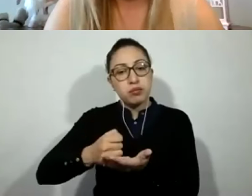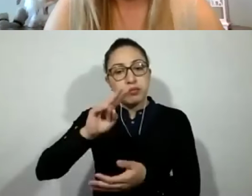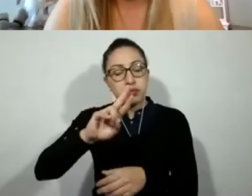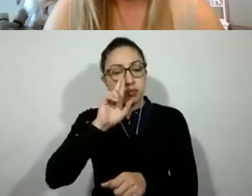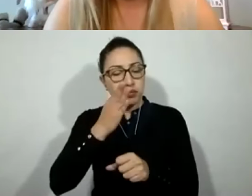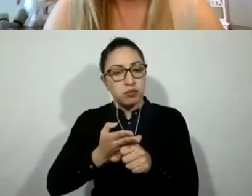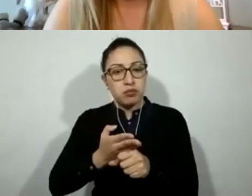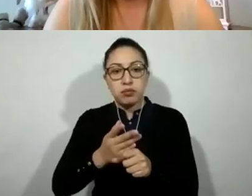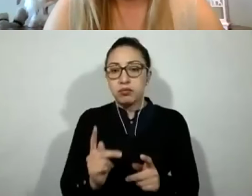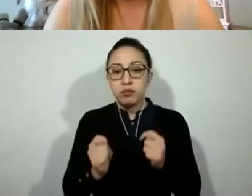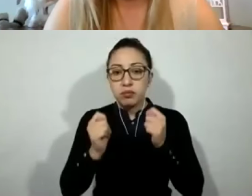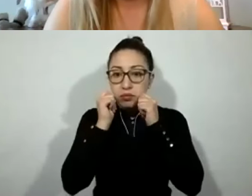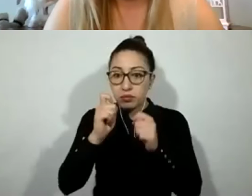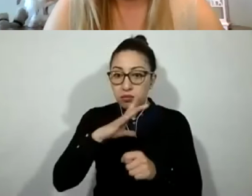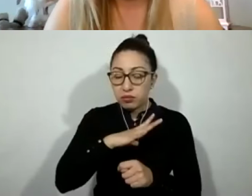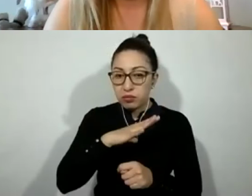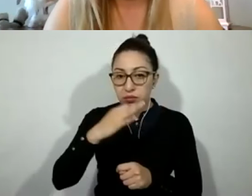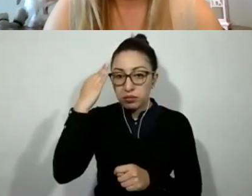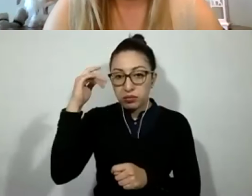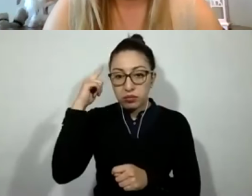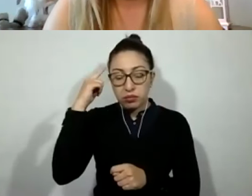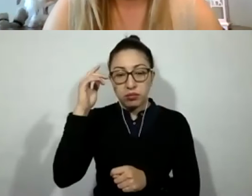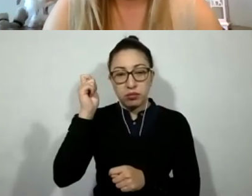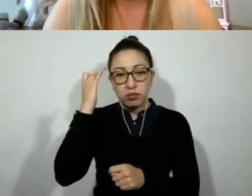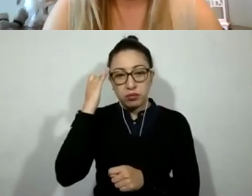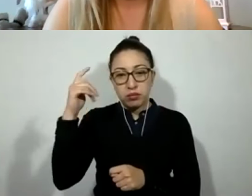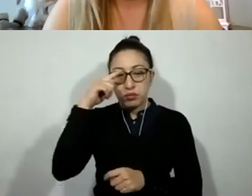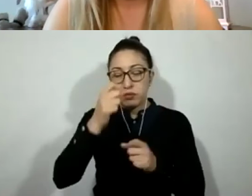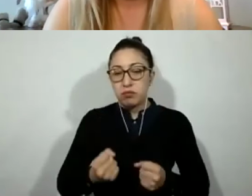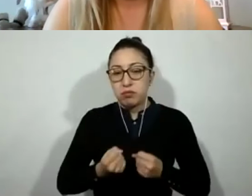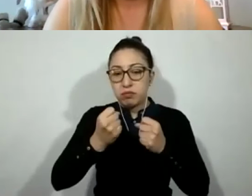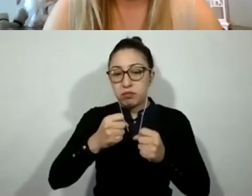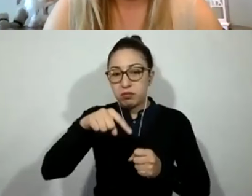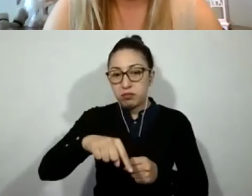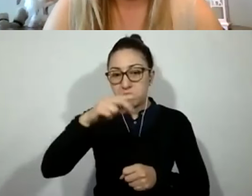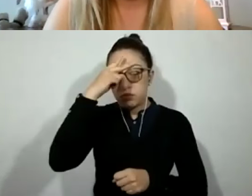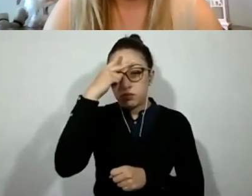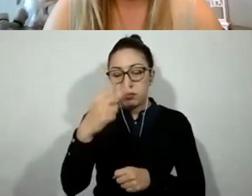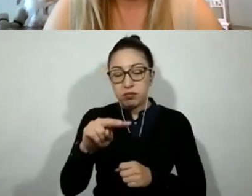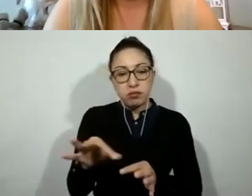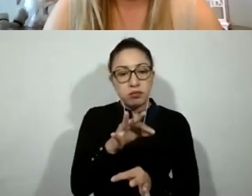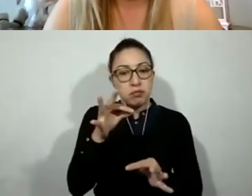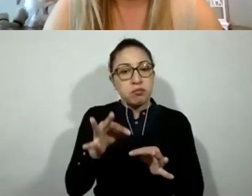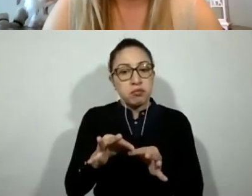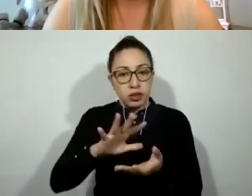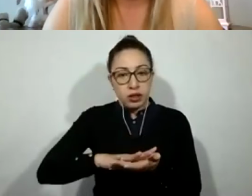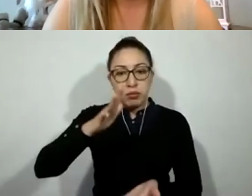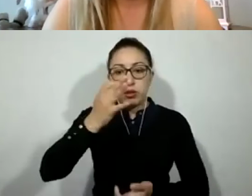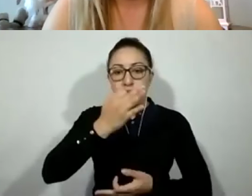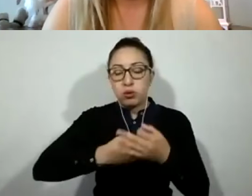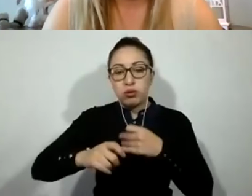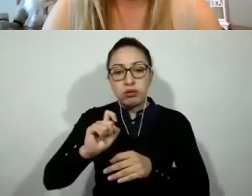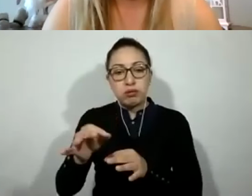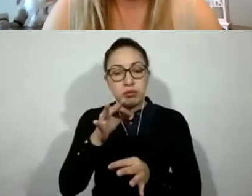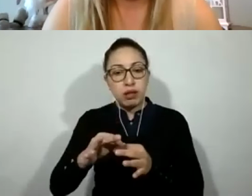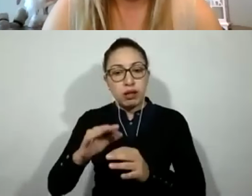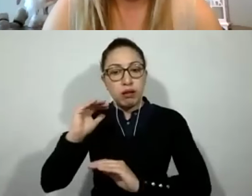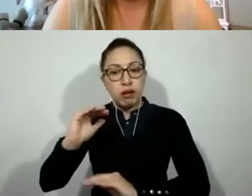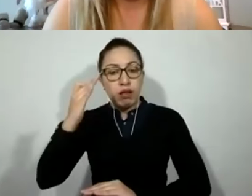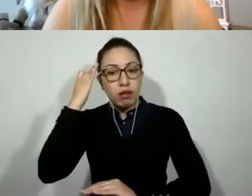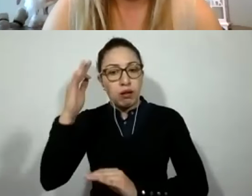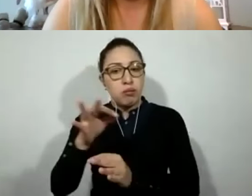y situación económica, por lo demás generalizada. Cumplieron mayoritariamente en tiempo y debida forma con